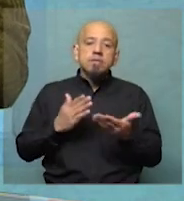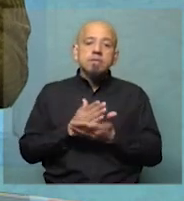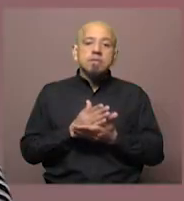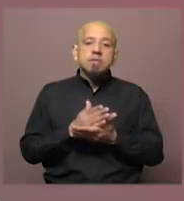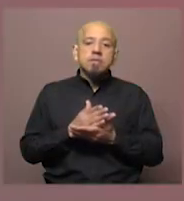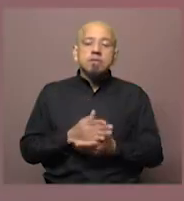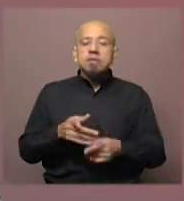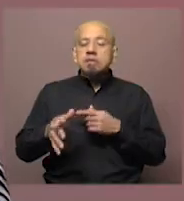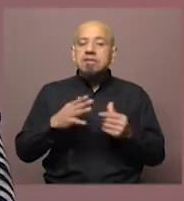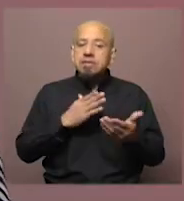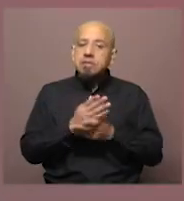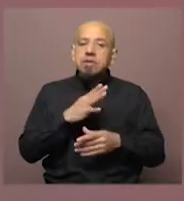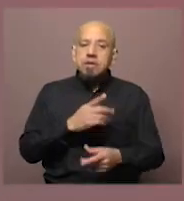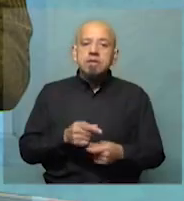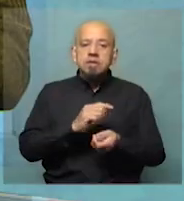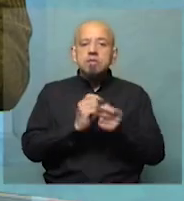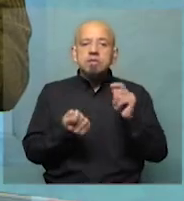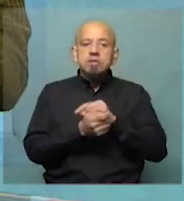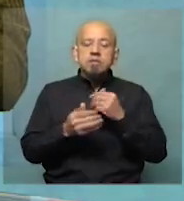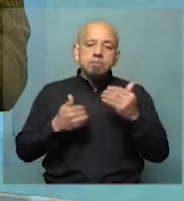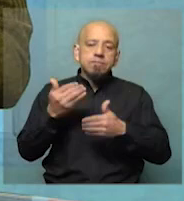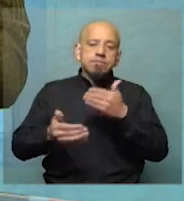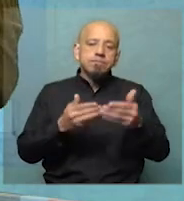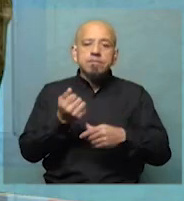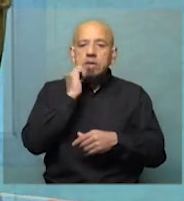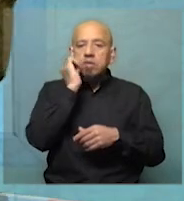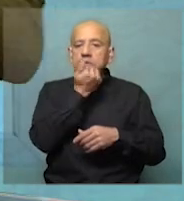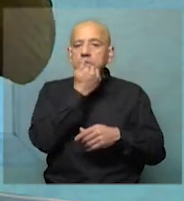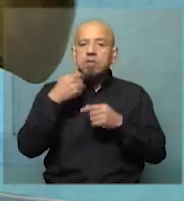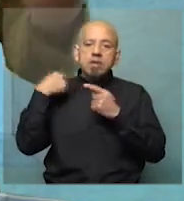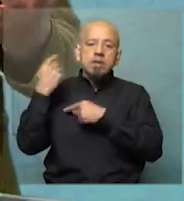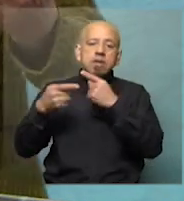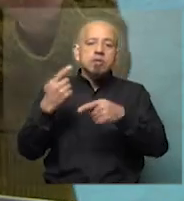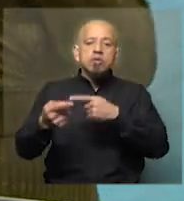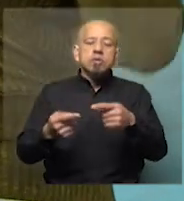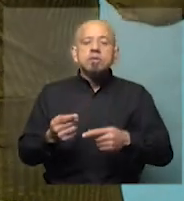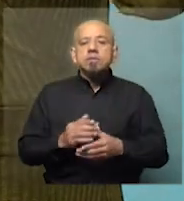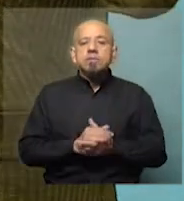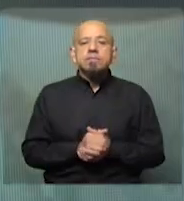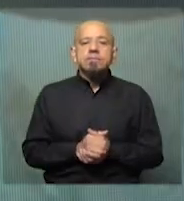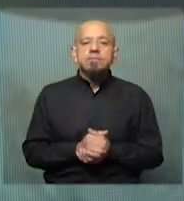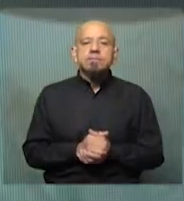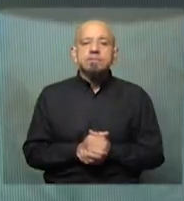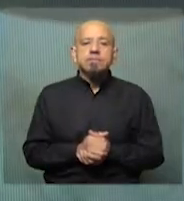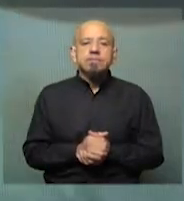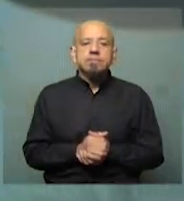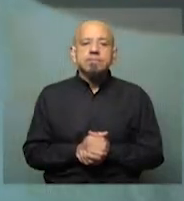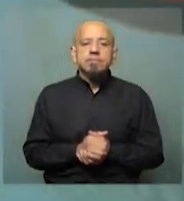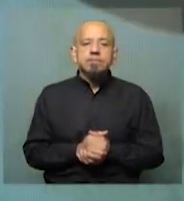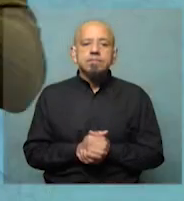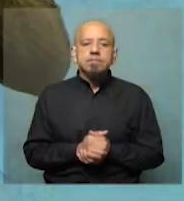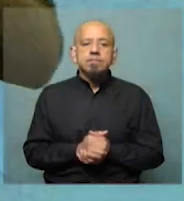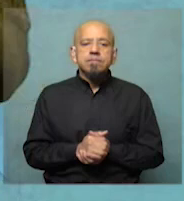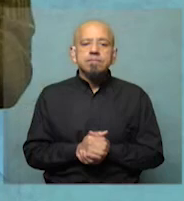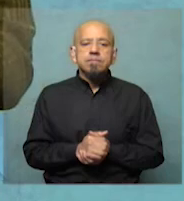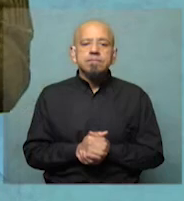en transformación, incorporando creaciones anónimas de generaciones que se van sucediendo, ¿no? Y ahí está,